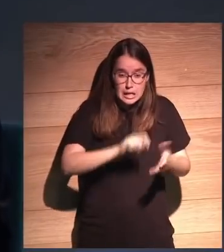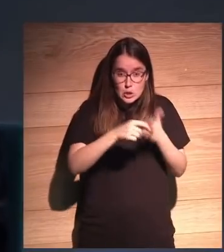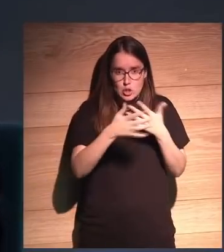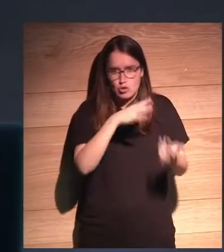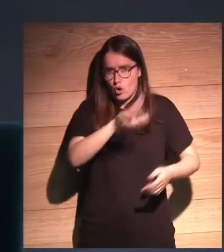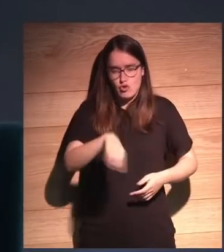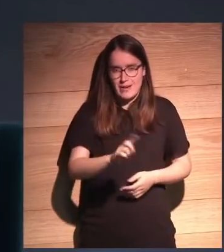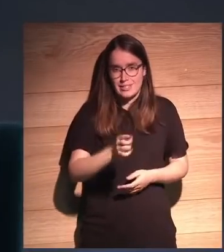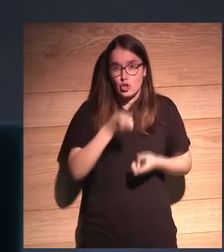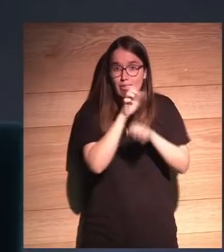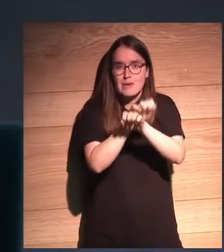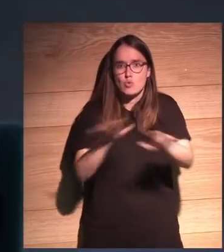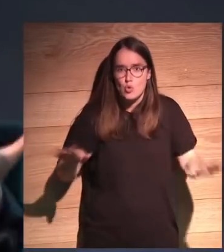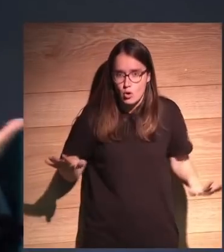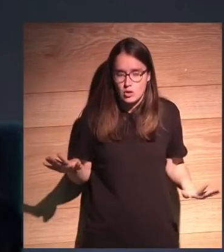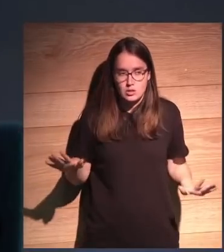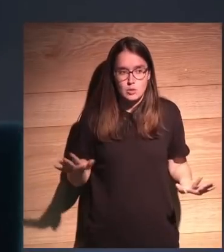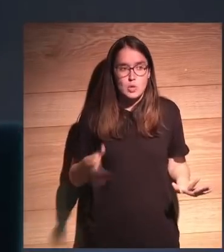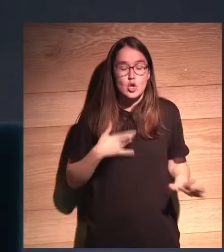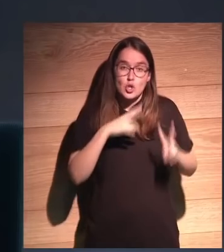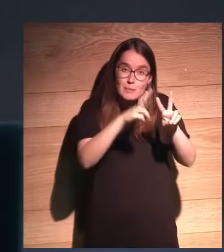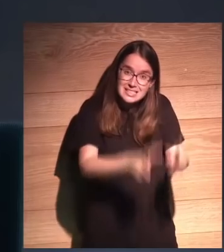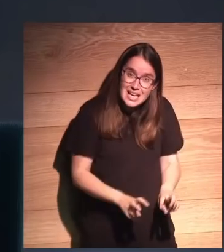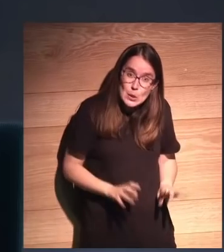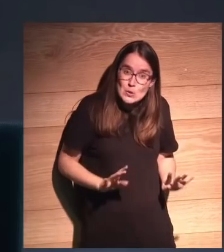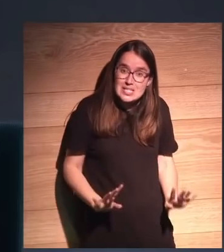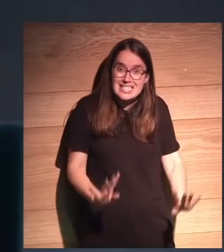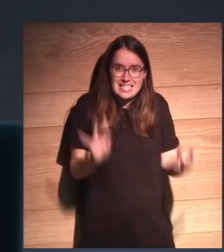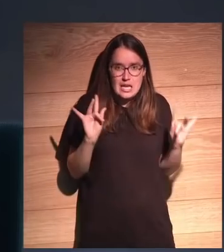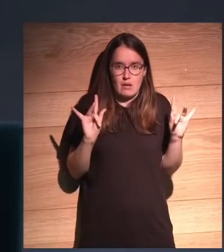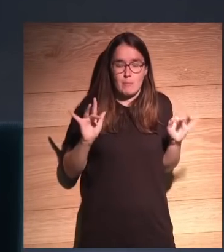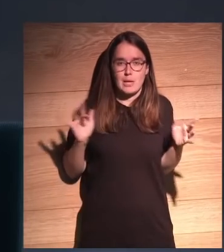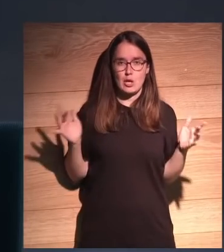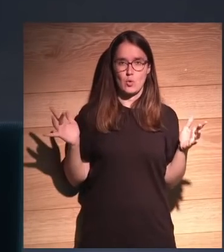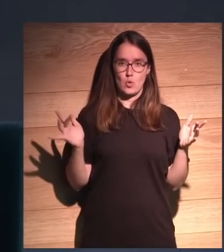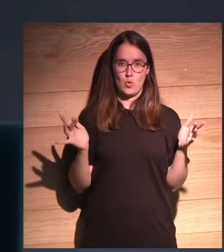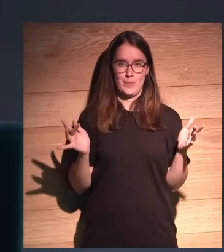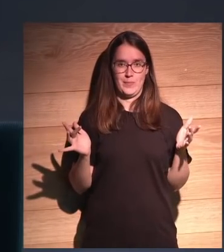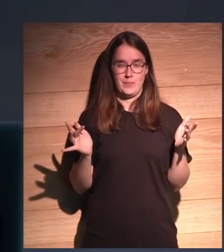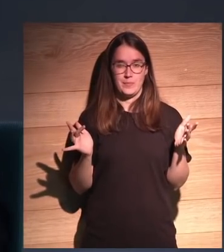mano, yo divulgo. Bueno, sí hago investigación de primera mano, pero quiero decir,